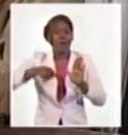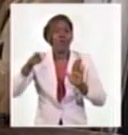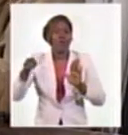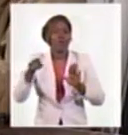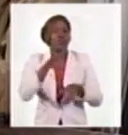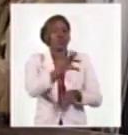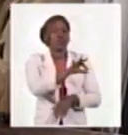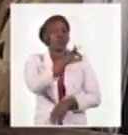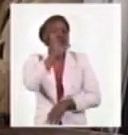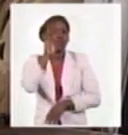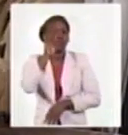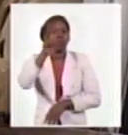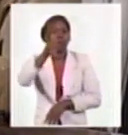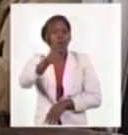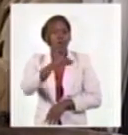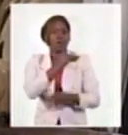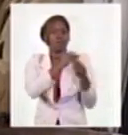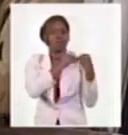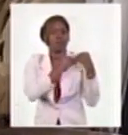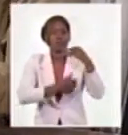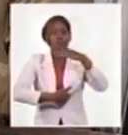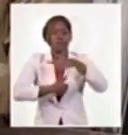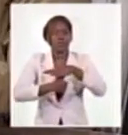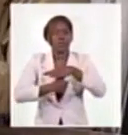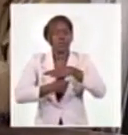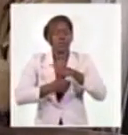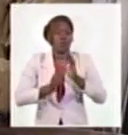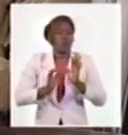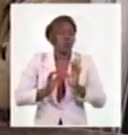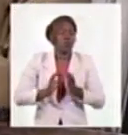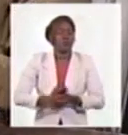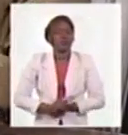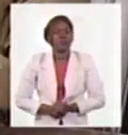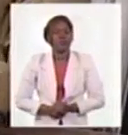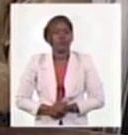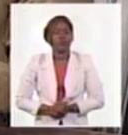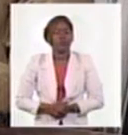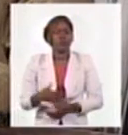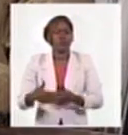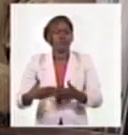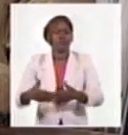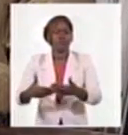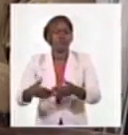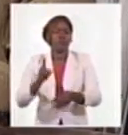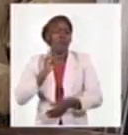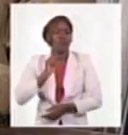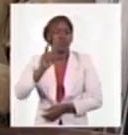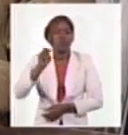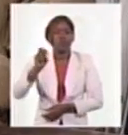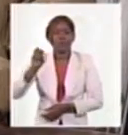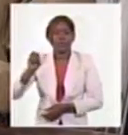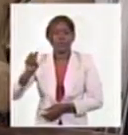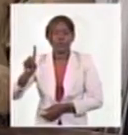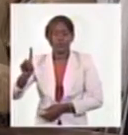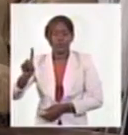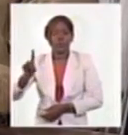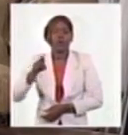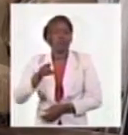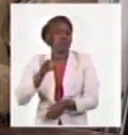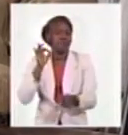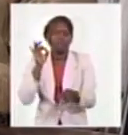de septiembre del año siguiente, bueno, del 2001. El año 2001 es el que inicia el milenio y es el